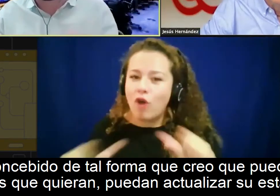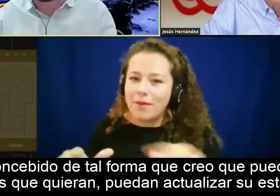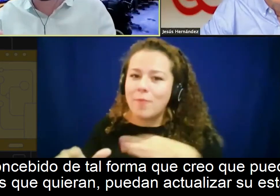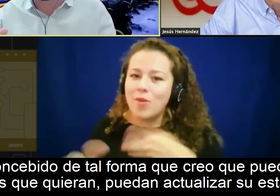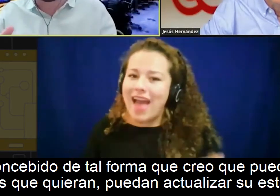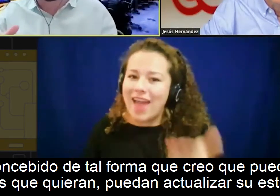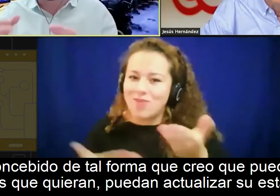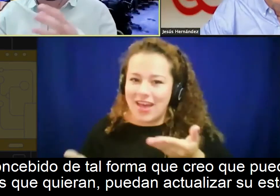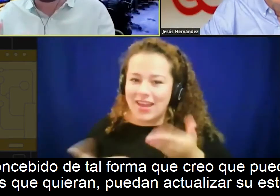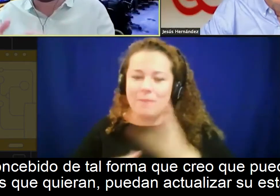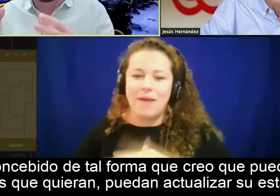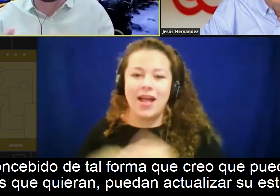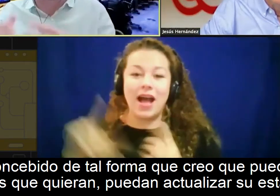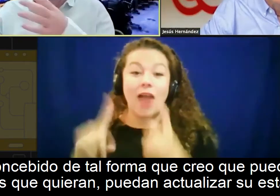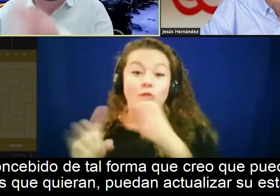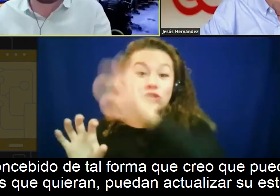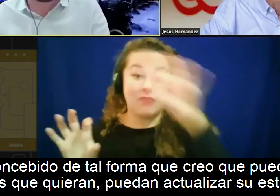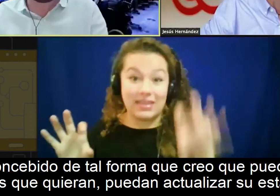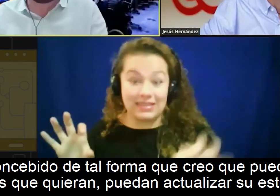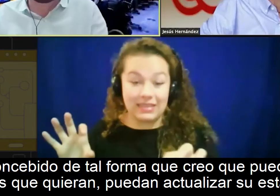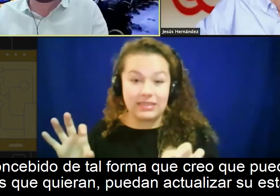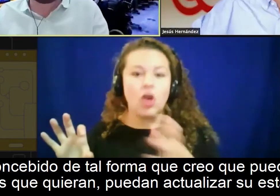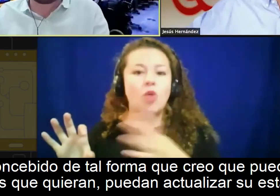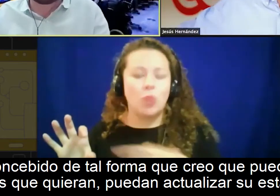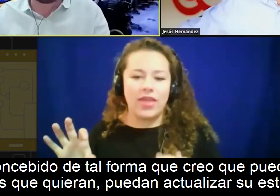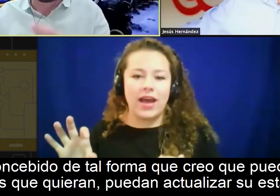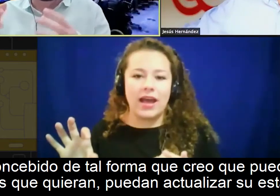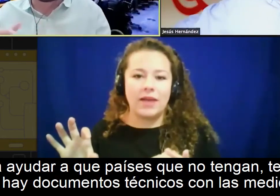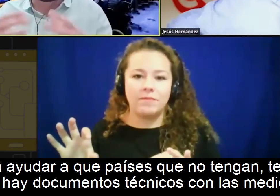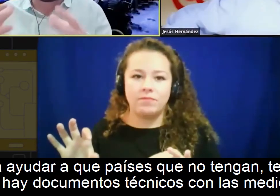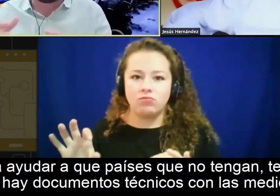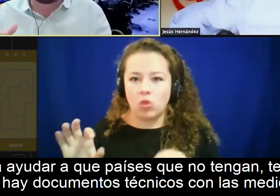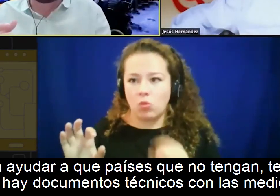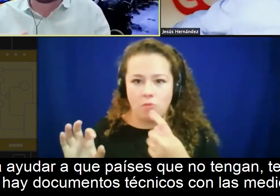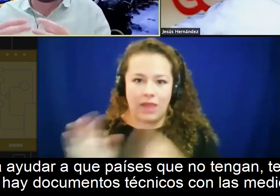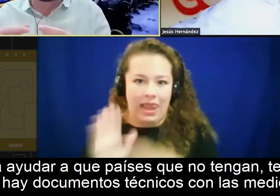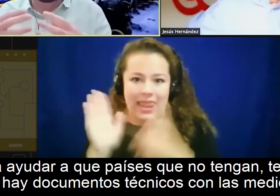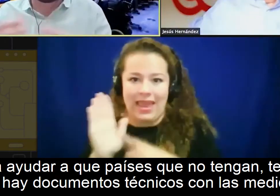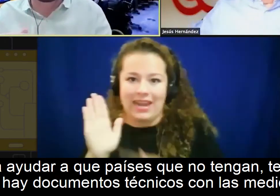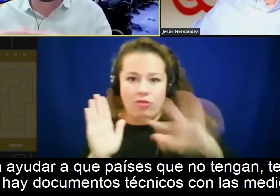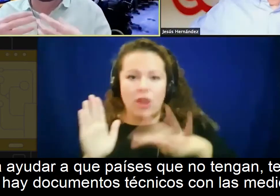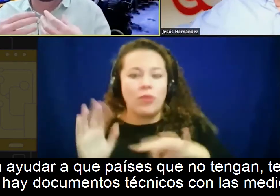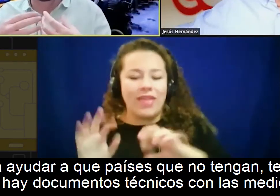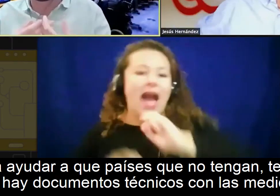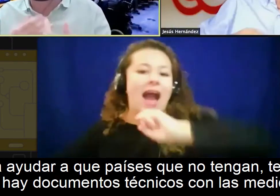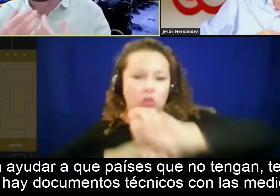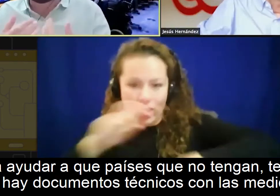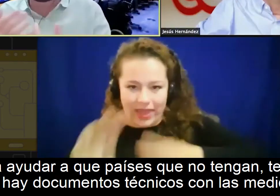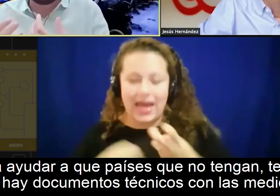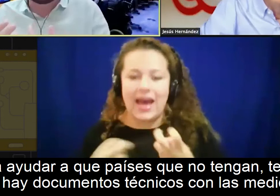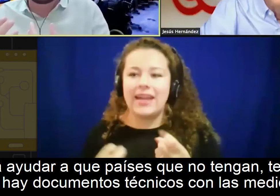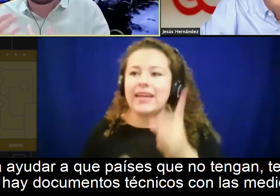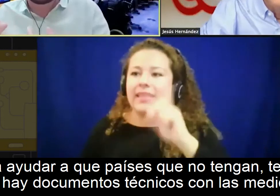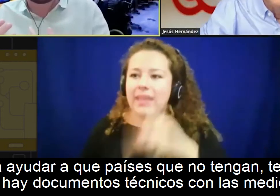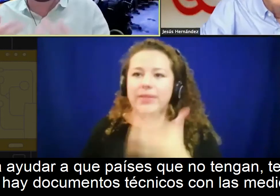que países que quieran puedan actualizar su estándar nacional, podrá ayudar a que países